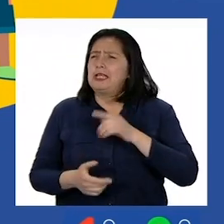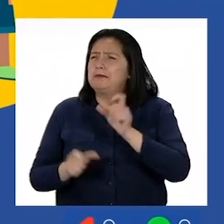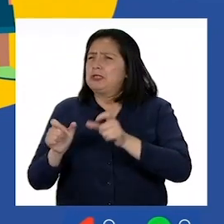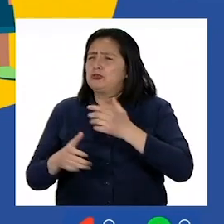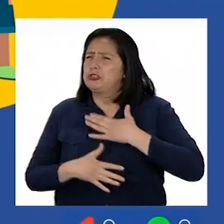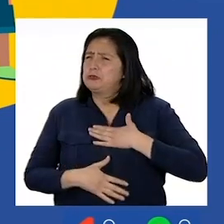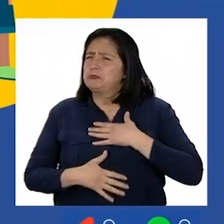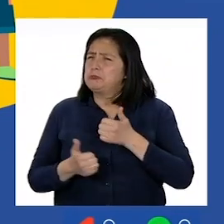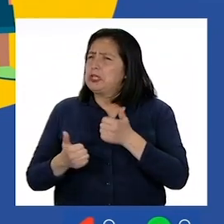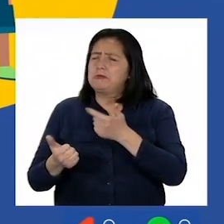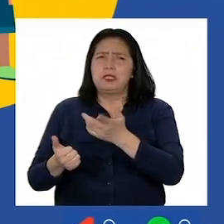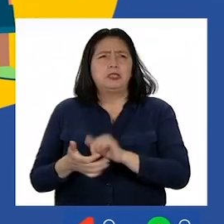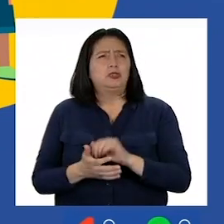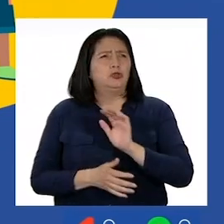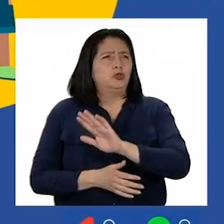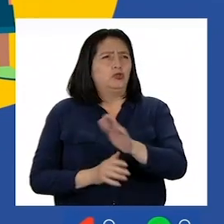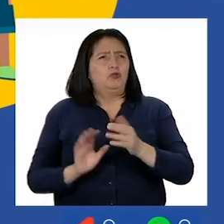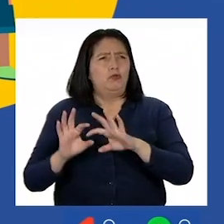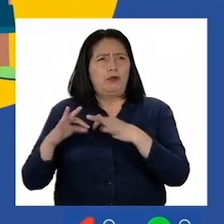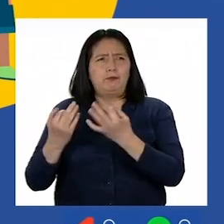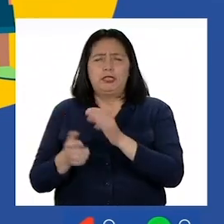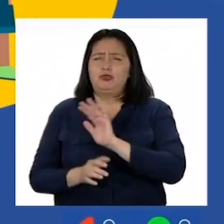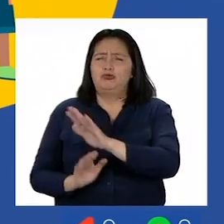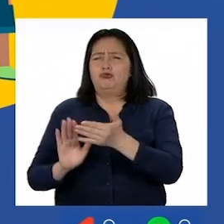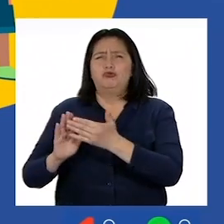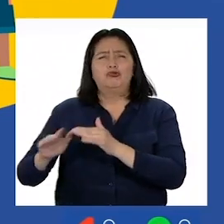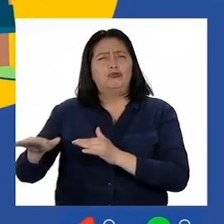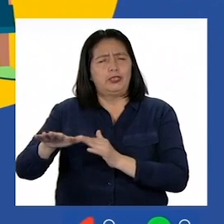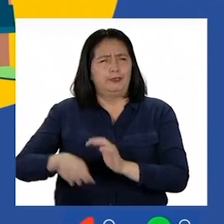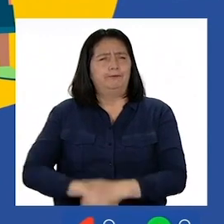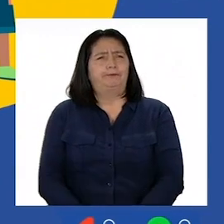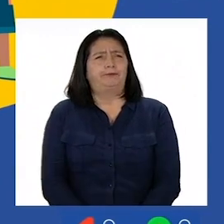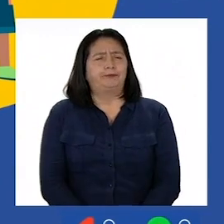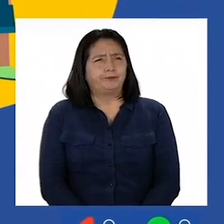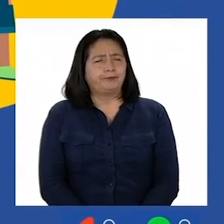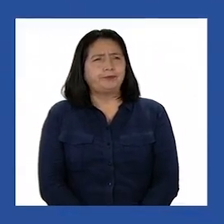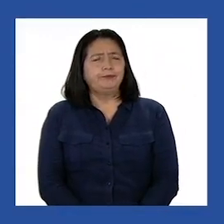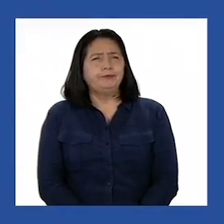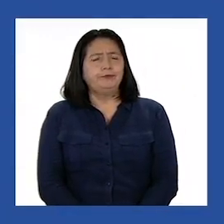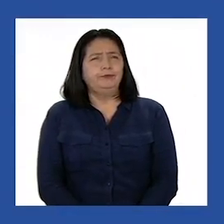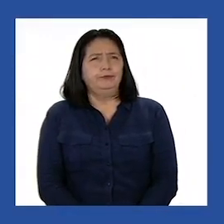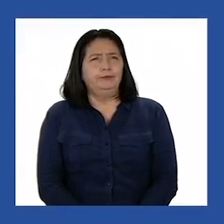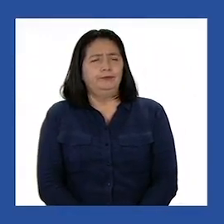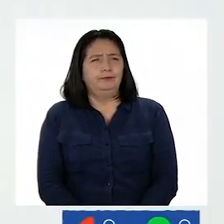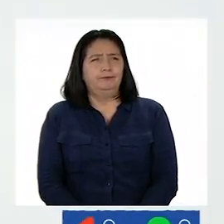y todas, con su familia y con su comunidad.